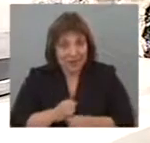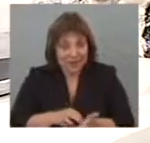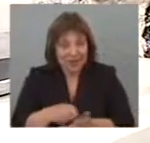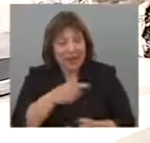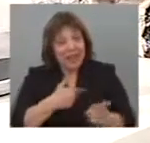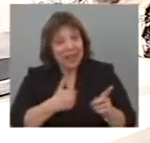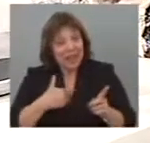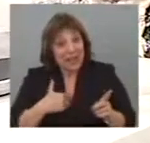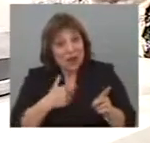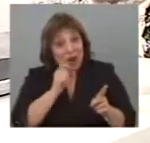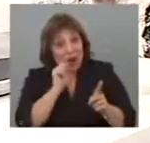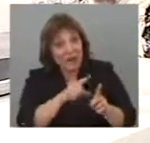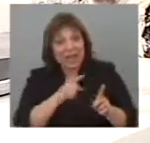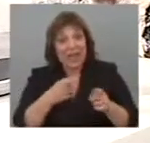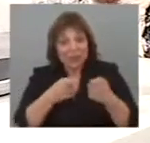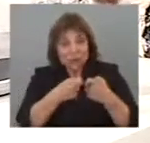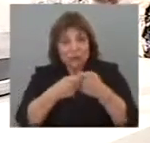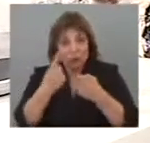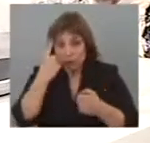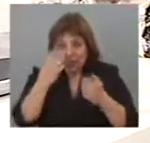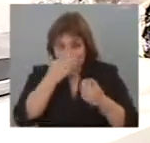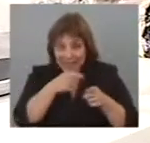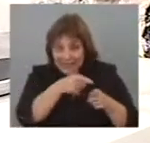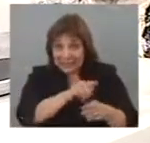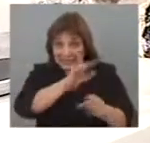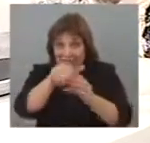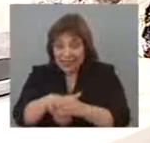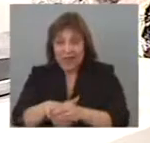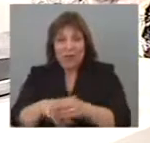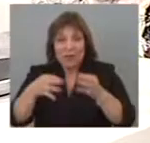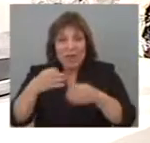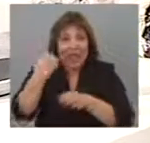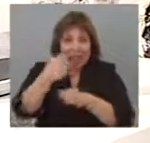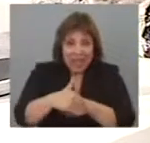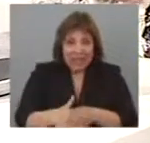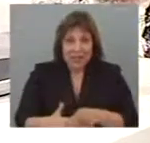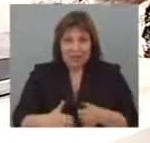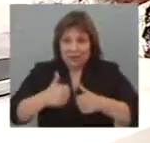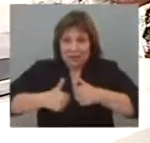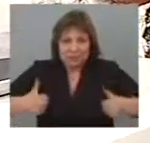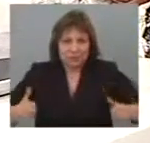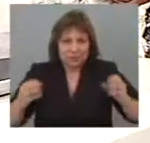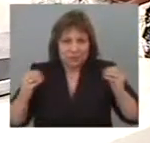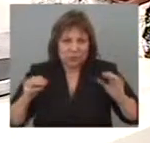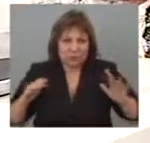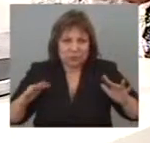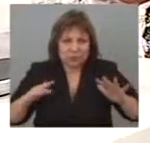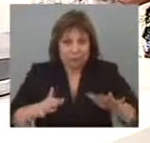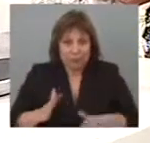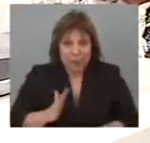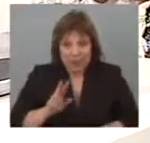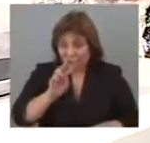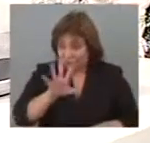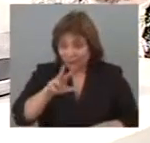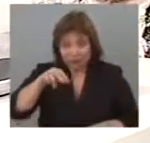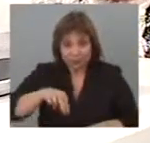otras organizaciones sociales que vienen trabajando, pero en este caso esta intervención urbana, esta presencia masiva de mujeres, que el 25